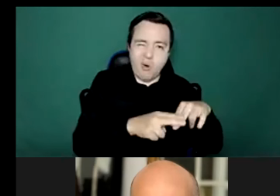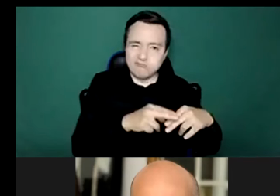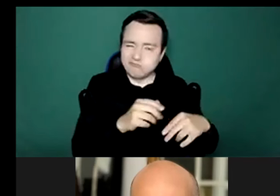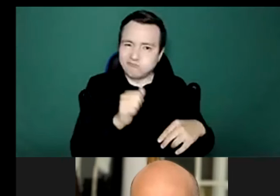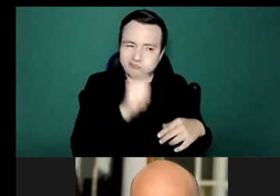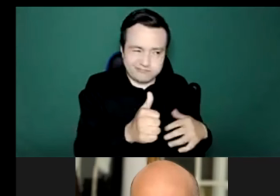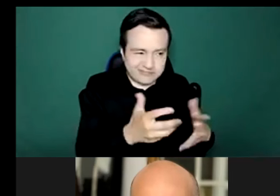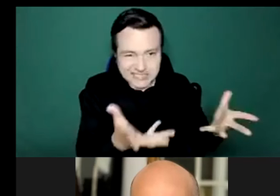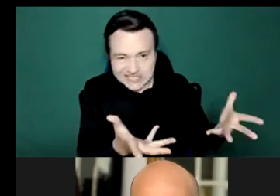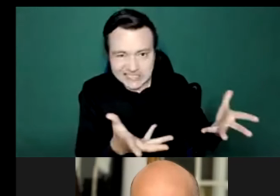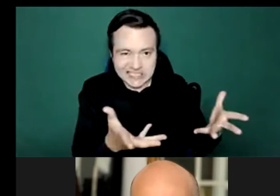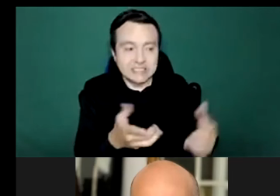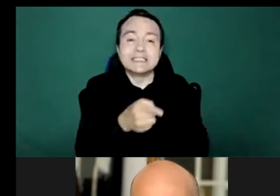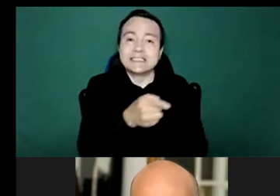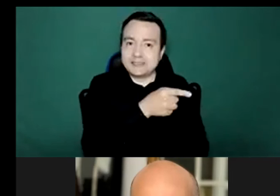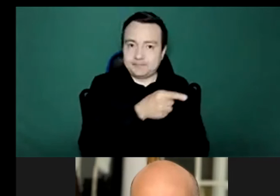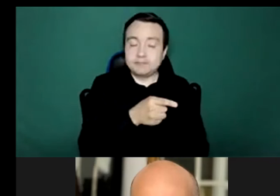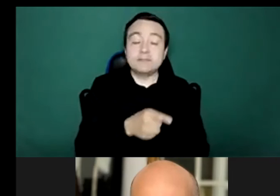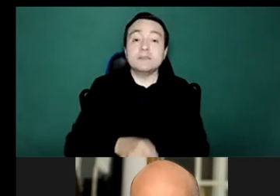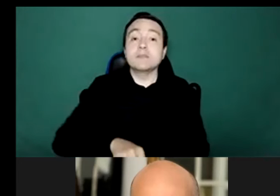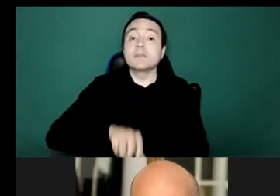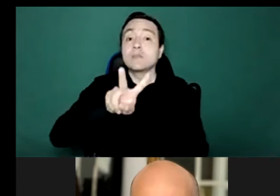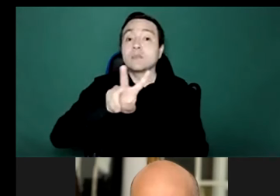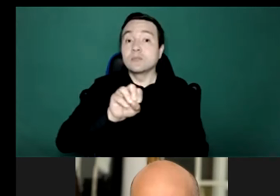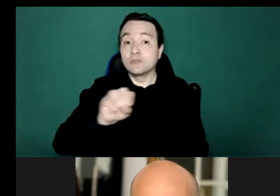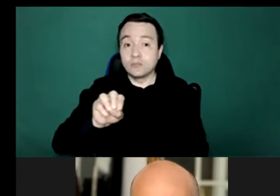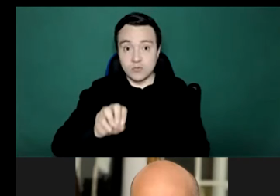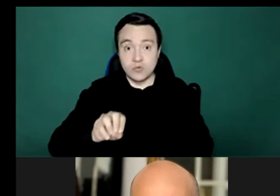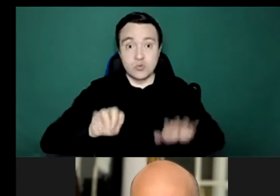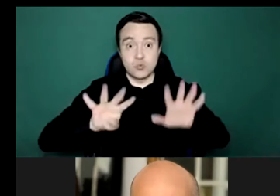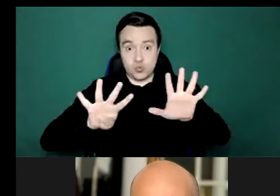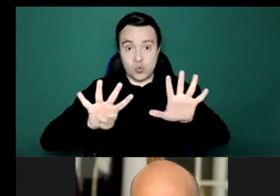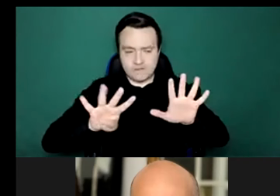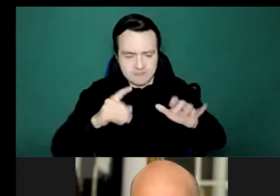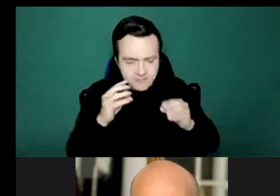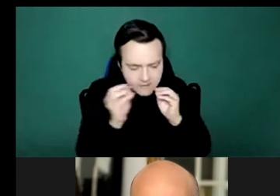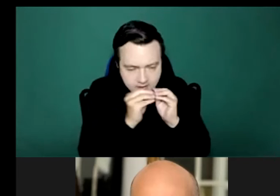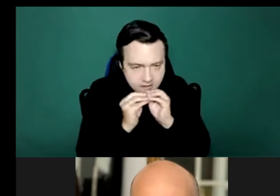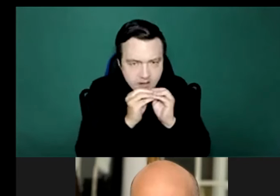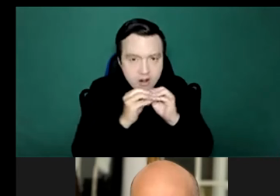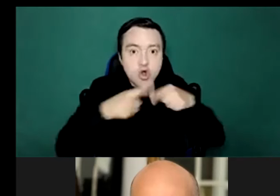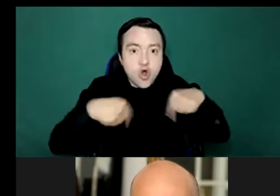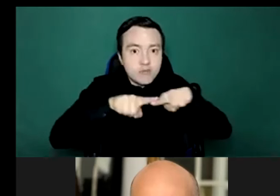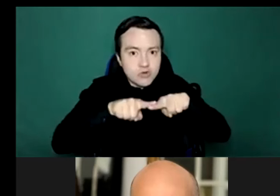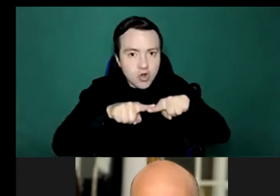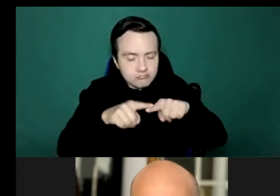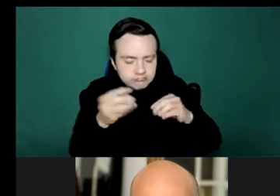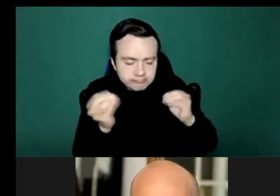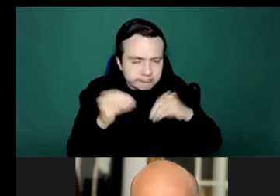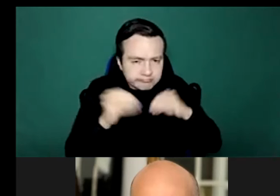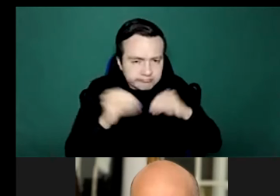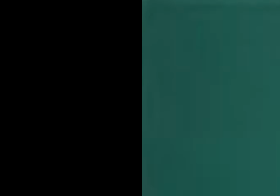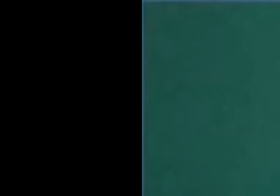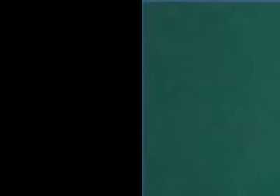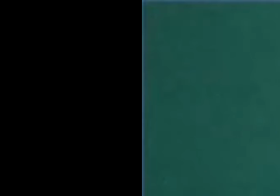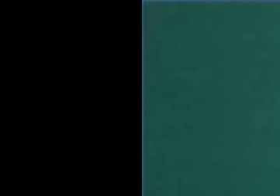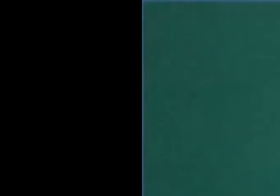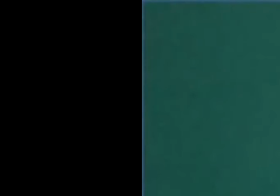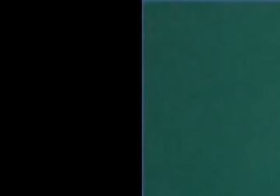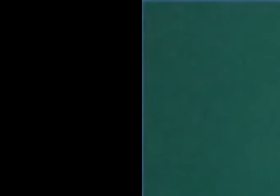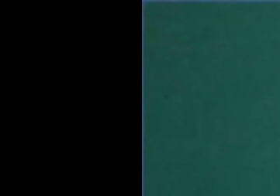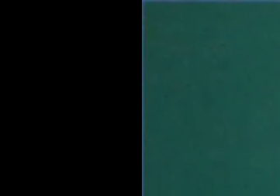Alto Nivel Salud Universal en el siglo XX y XXI. En el siglo XXI, 40 años